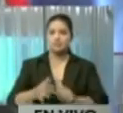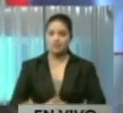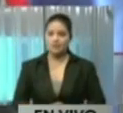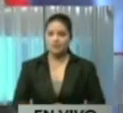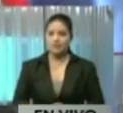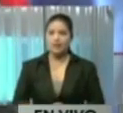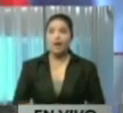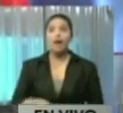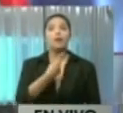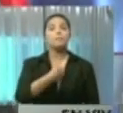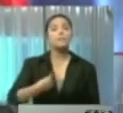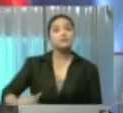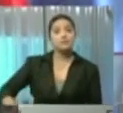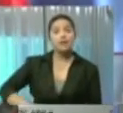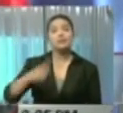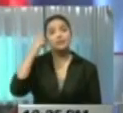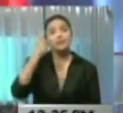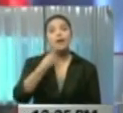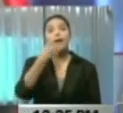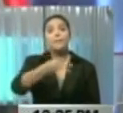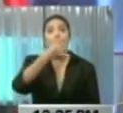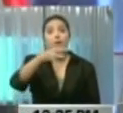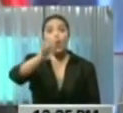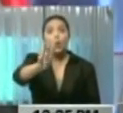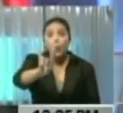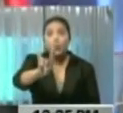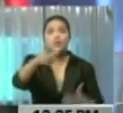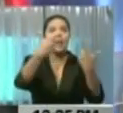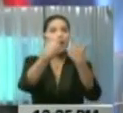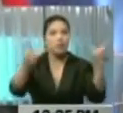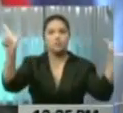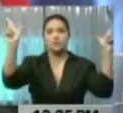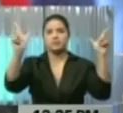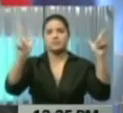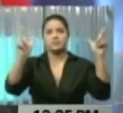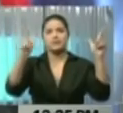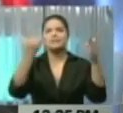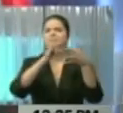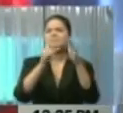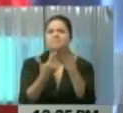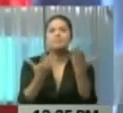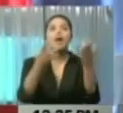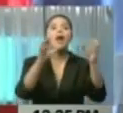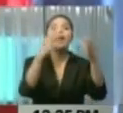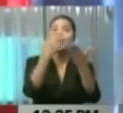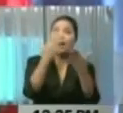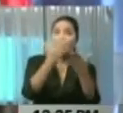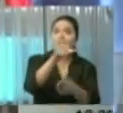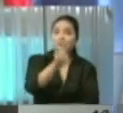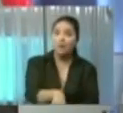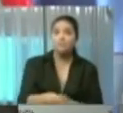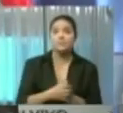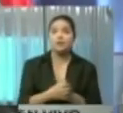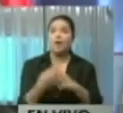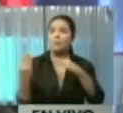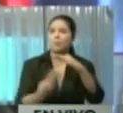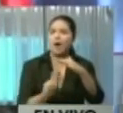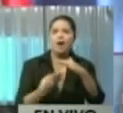presidente ha indicado que el día lunes es no laborable, y eso incluye el sector educativo, la educación general,